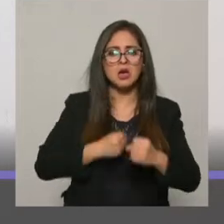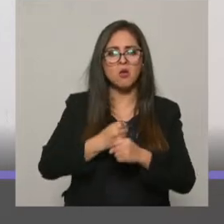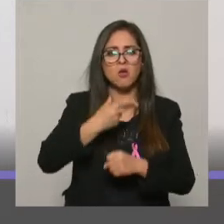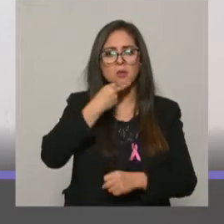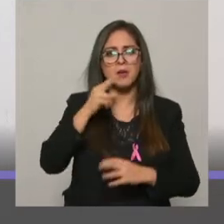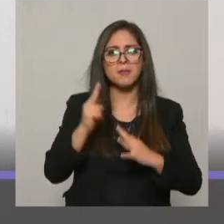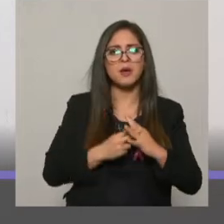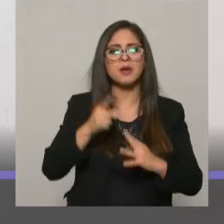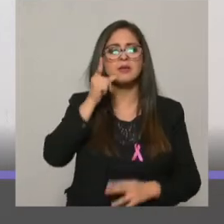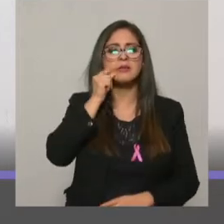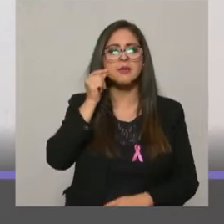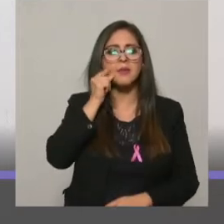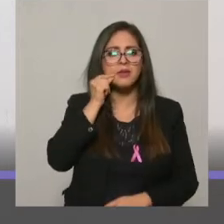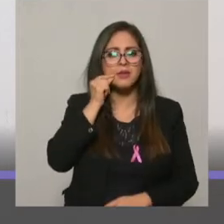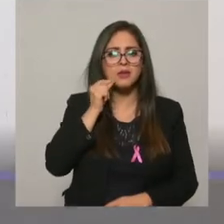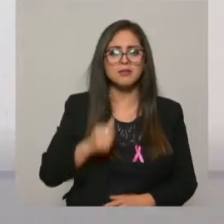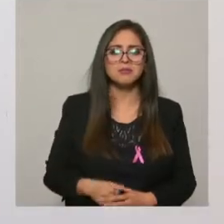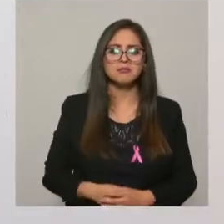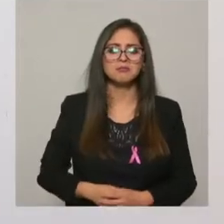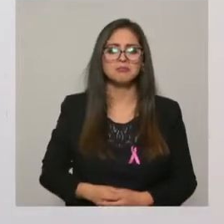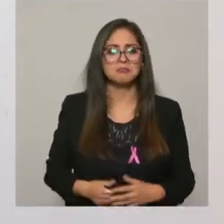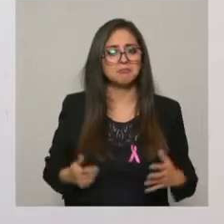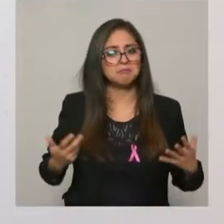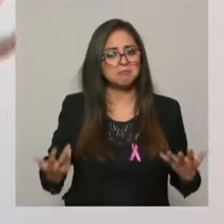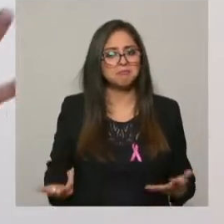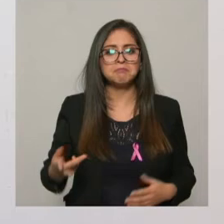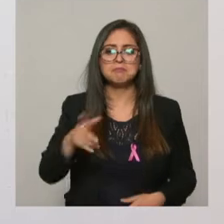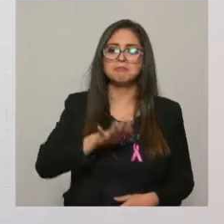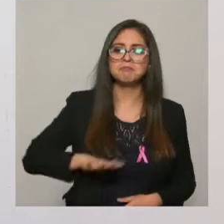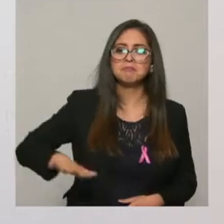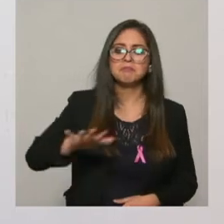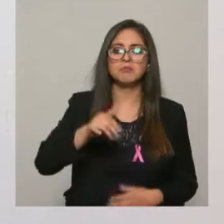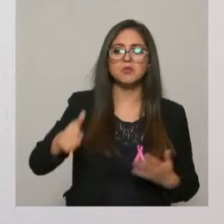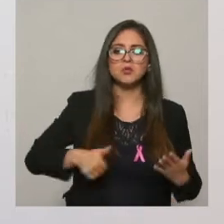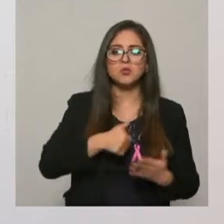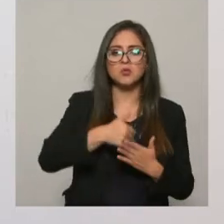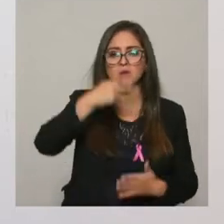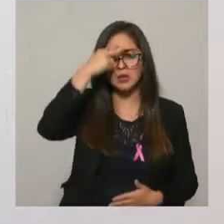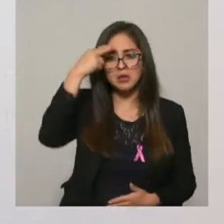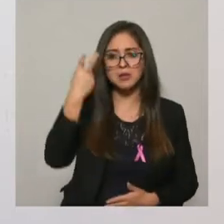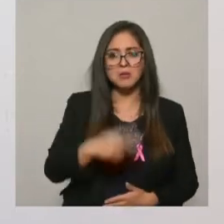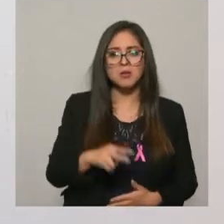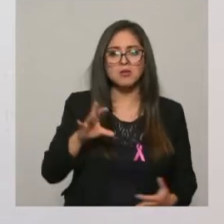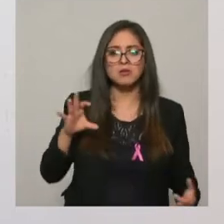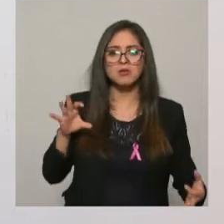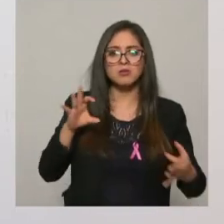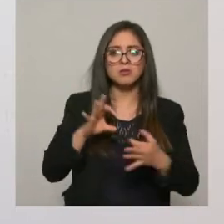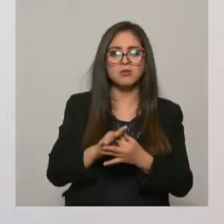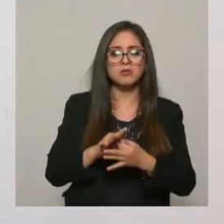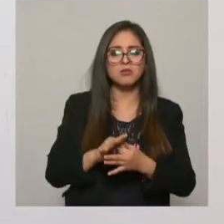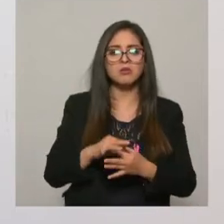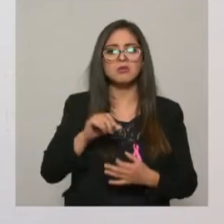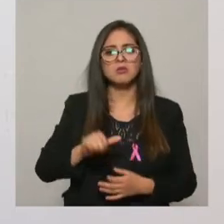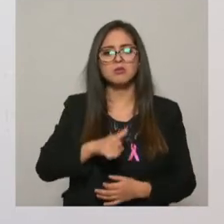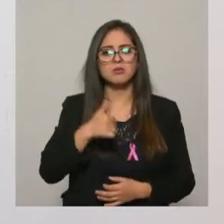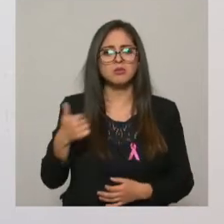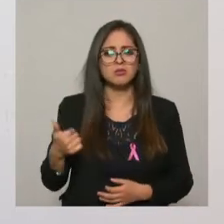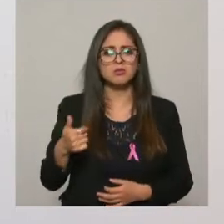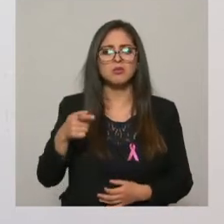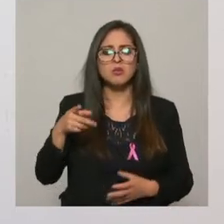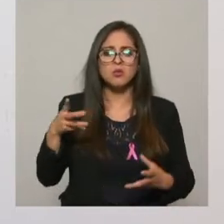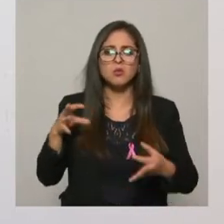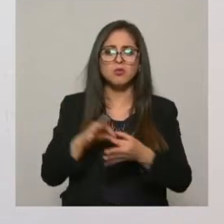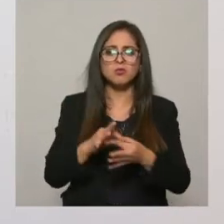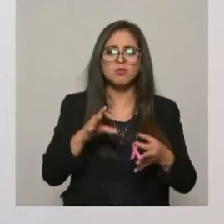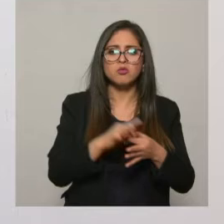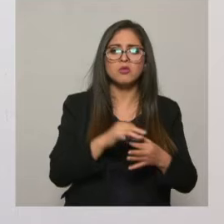Emiliano Zapata. Entonces, bueno, realmente toda la ciudad se involucra de alguna u otra manera